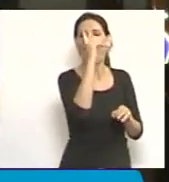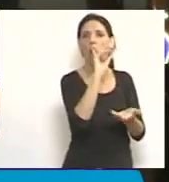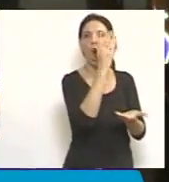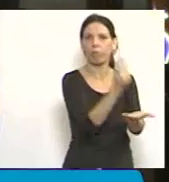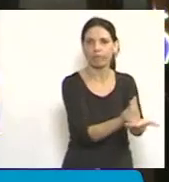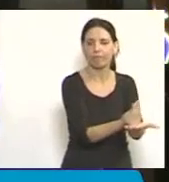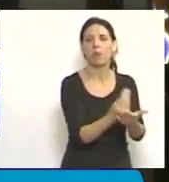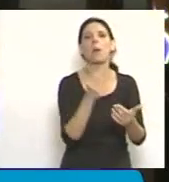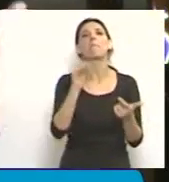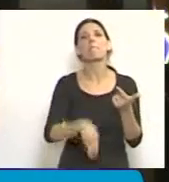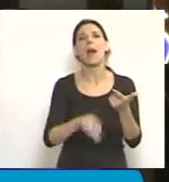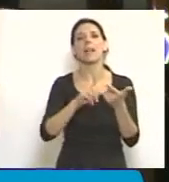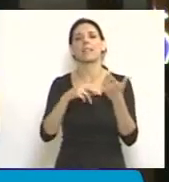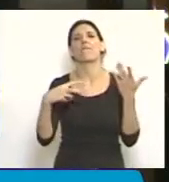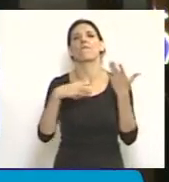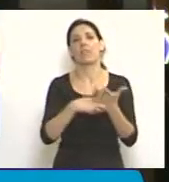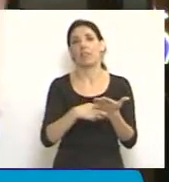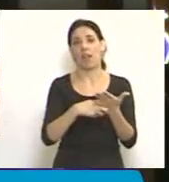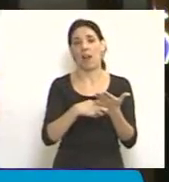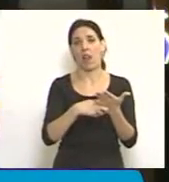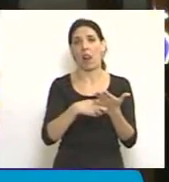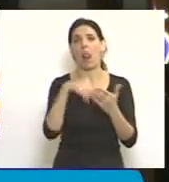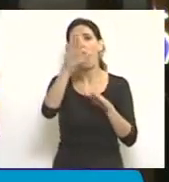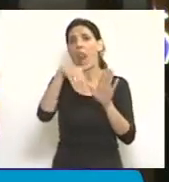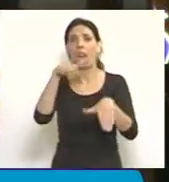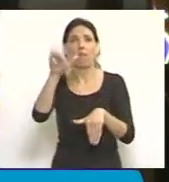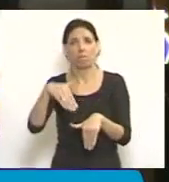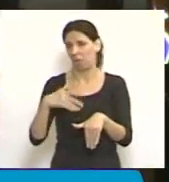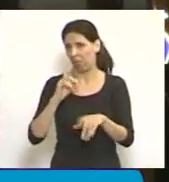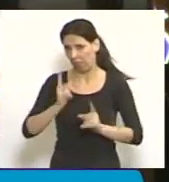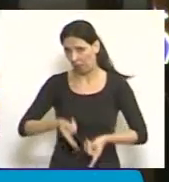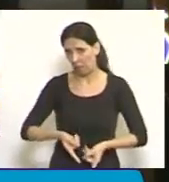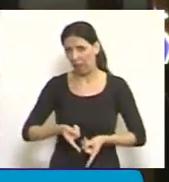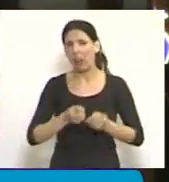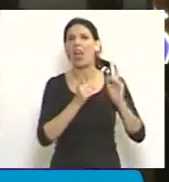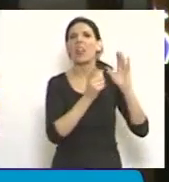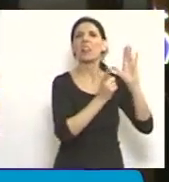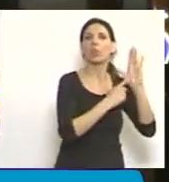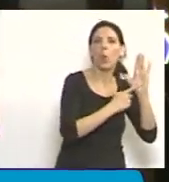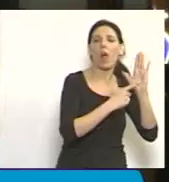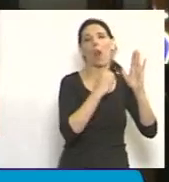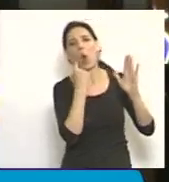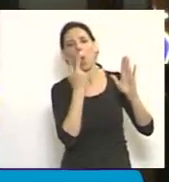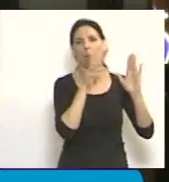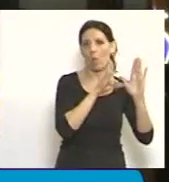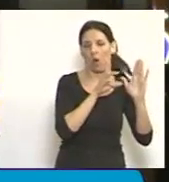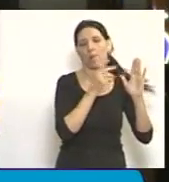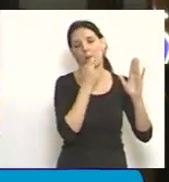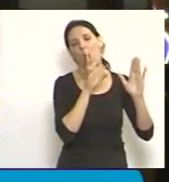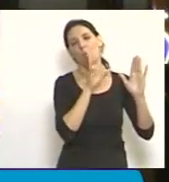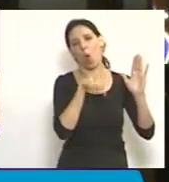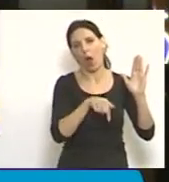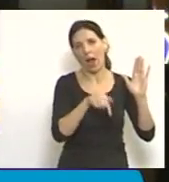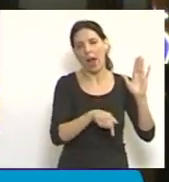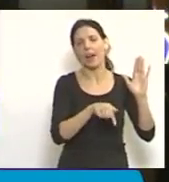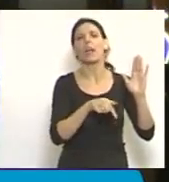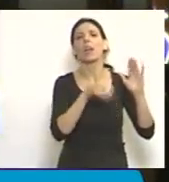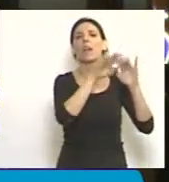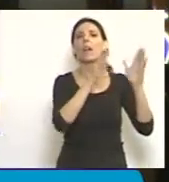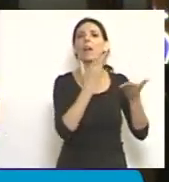jueces designados discrecionalmente por el Consejo de la Magistratura sin intervención de los poderes que la Constitución ha previsto